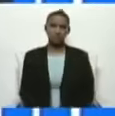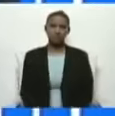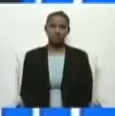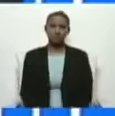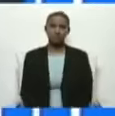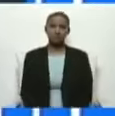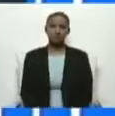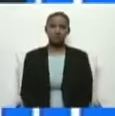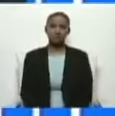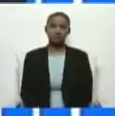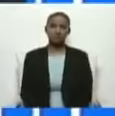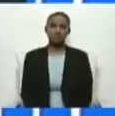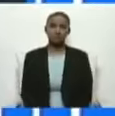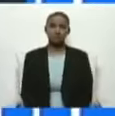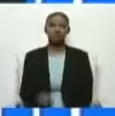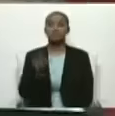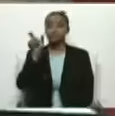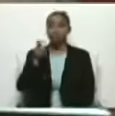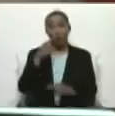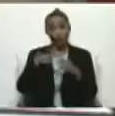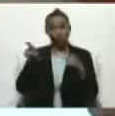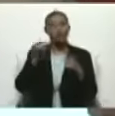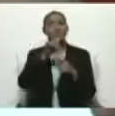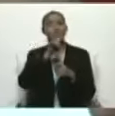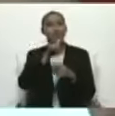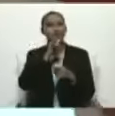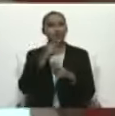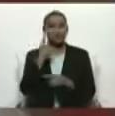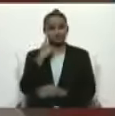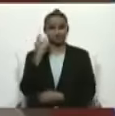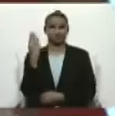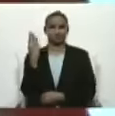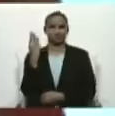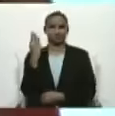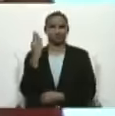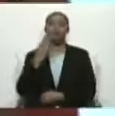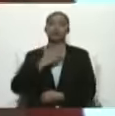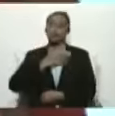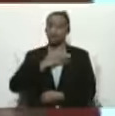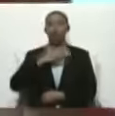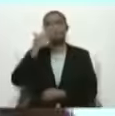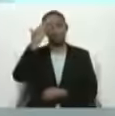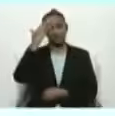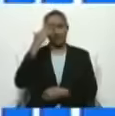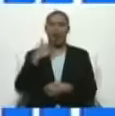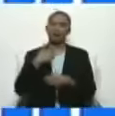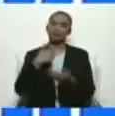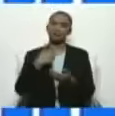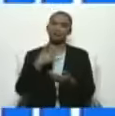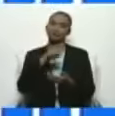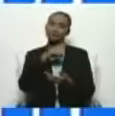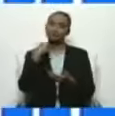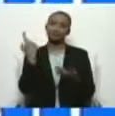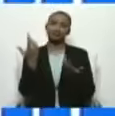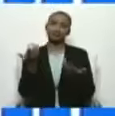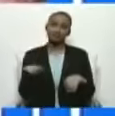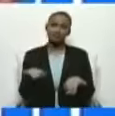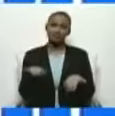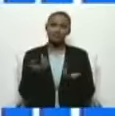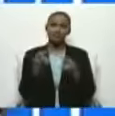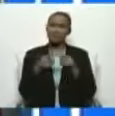Xóchitl Gálvez, quiero darle las gracias, y después dice, reconocí mi derrota. Es muy raro,